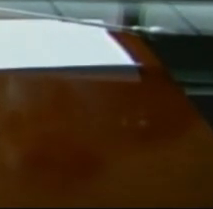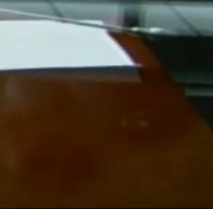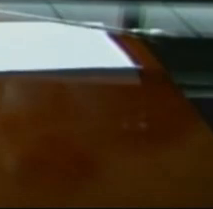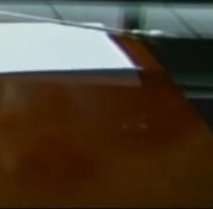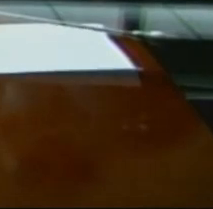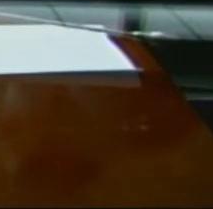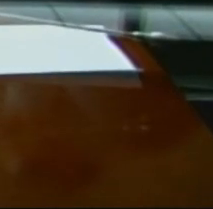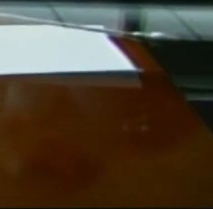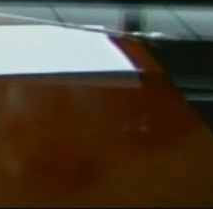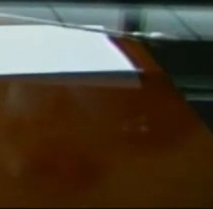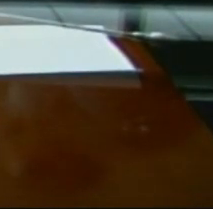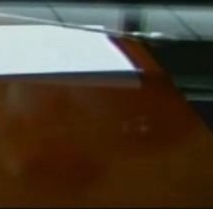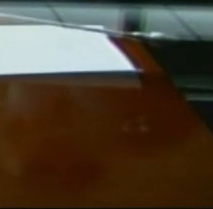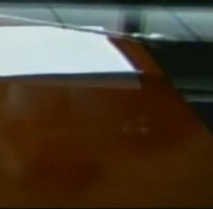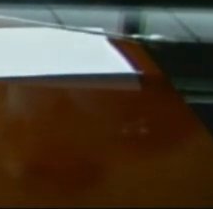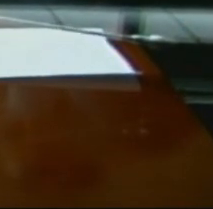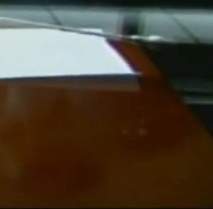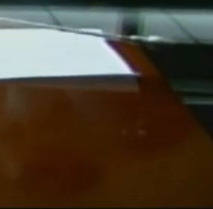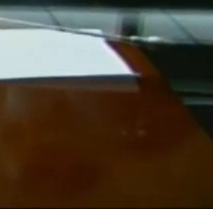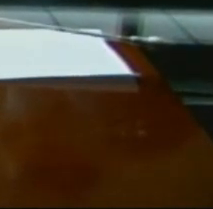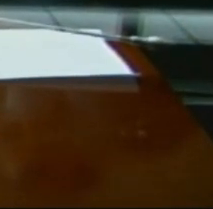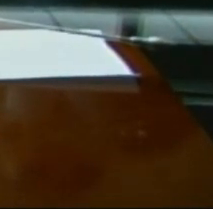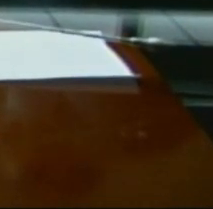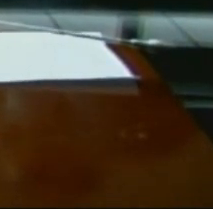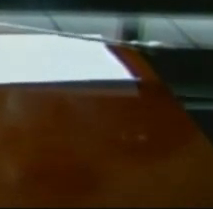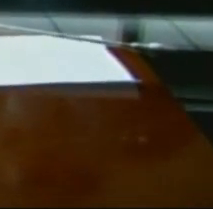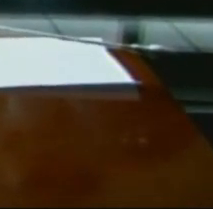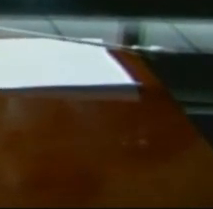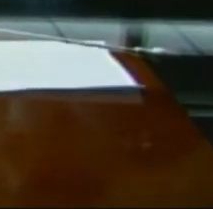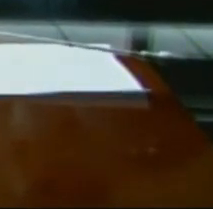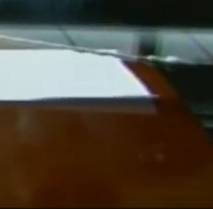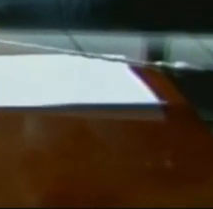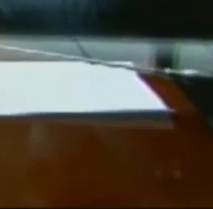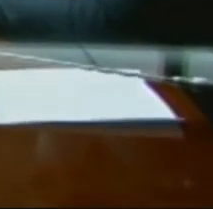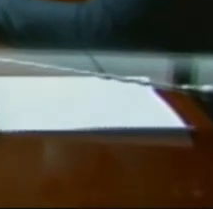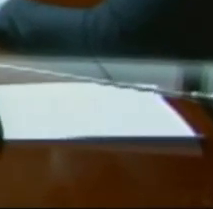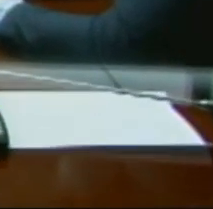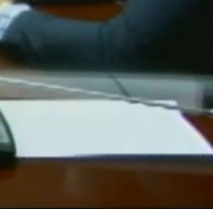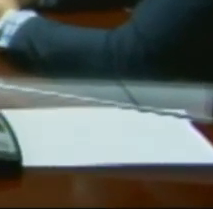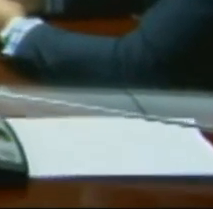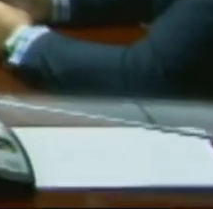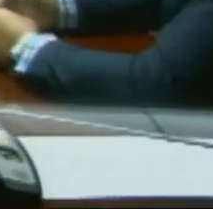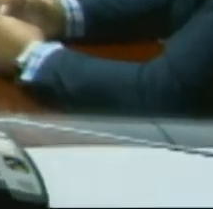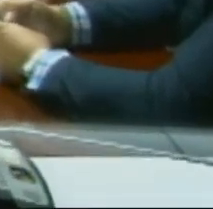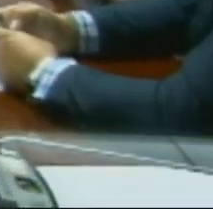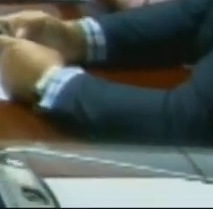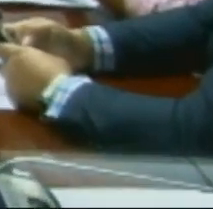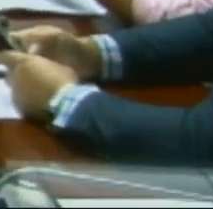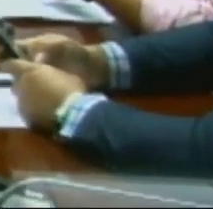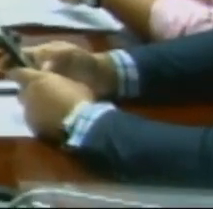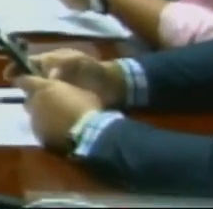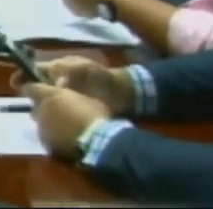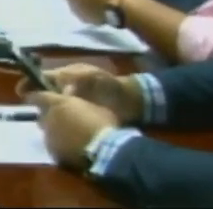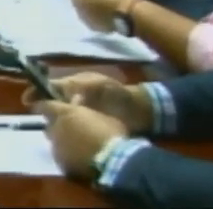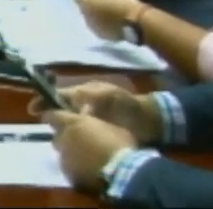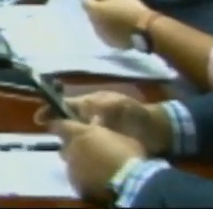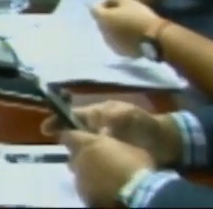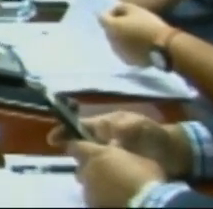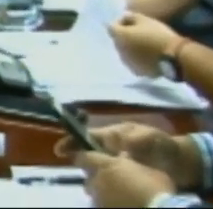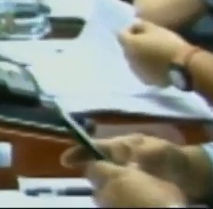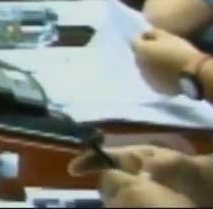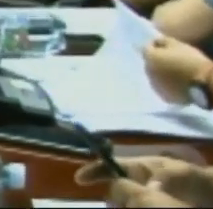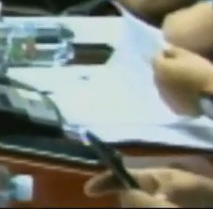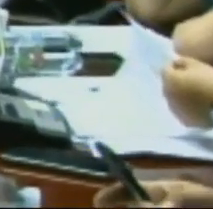enviar una nota enviar la nota a la comisión ad hoc que estudia estas reformas integrales